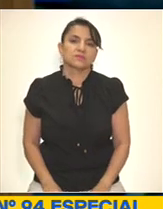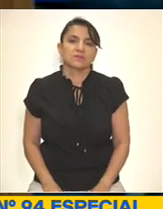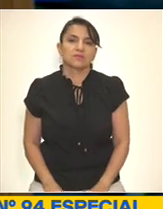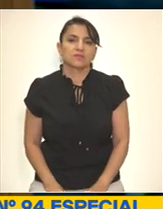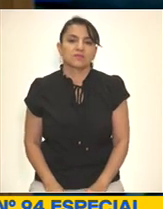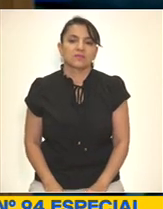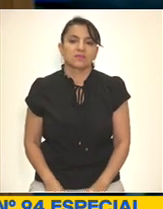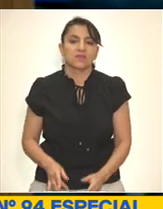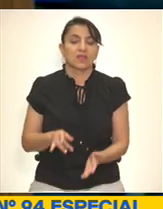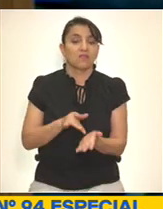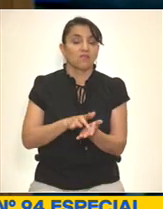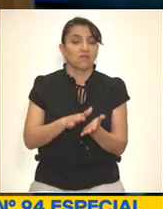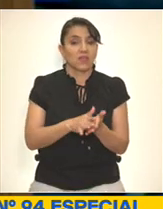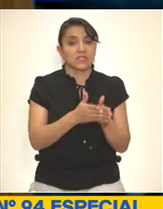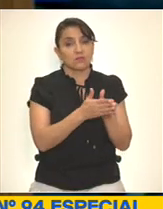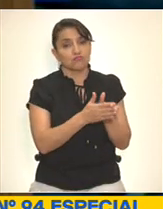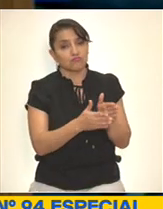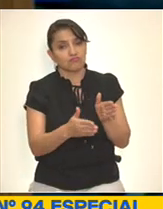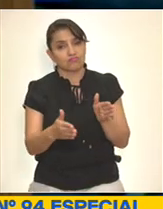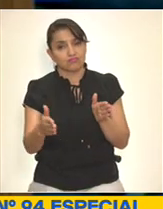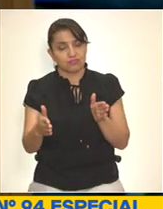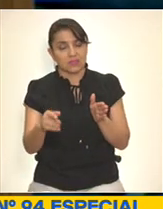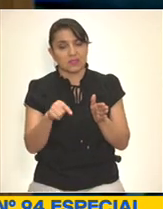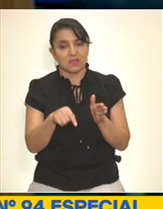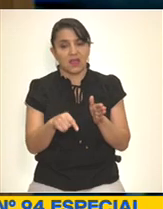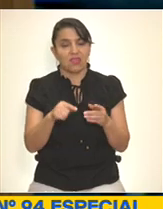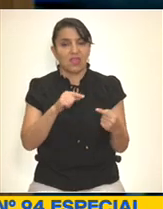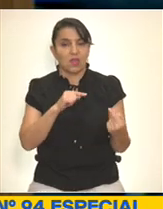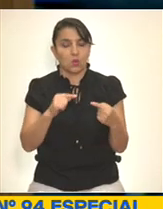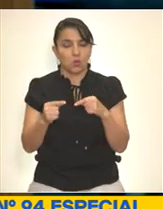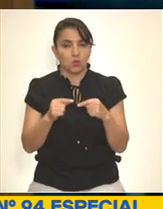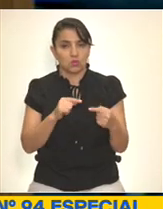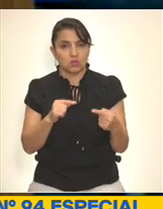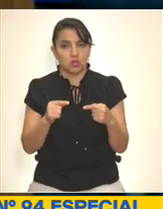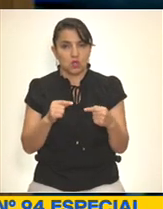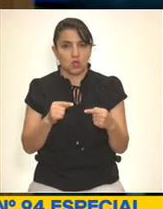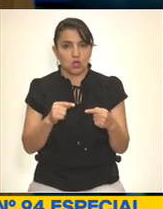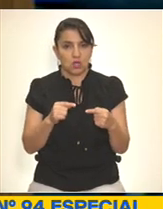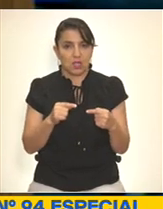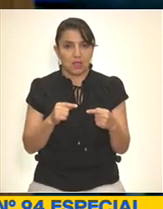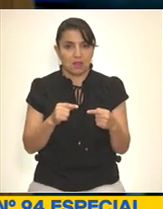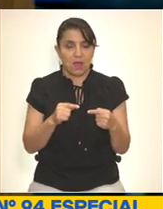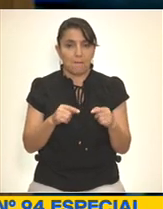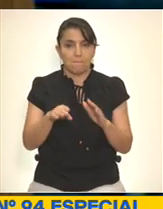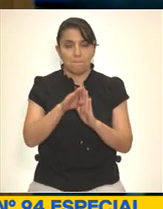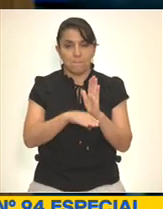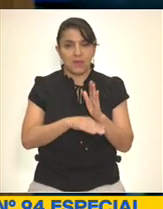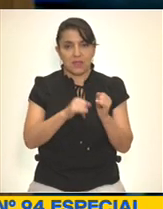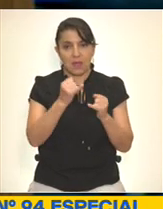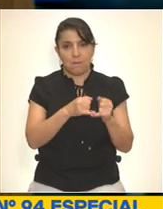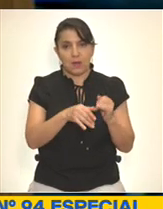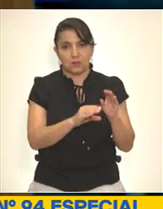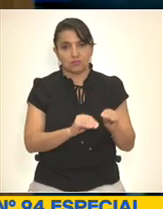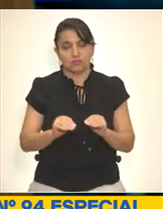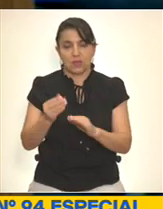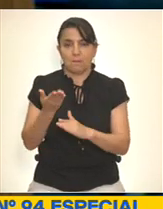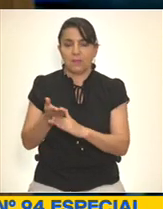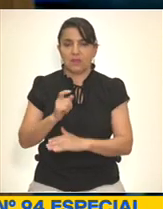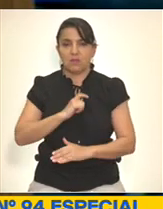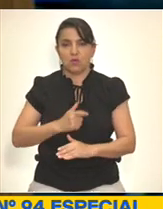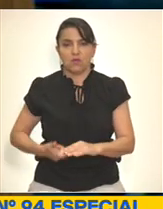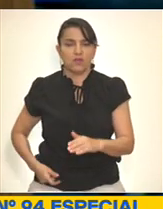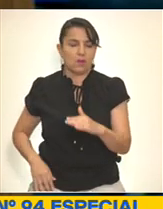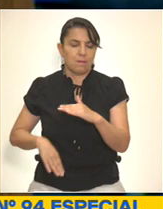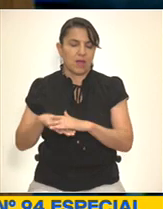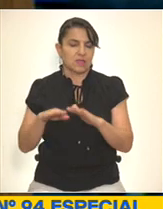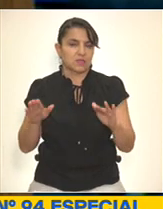partir de esa fecha, presidente, en las discusiones posteriores de la renovación de esta medida, le solicitamos al gobierno que aplicara sus máximos